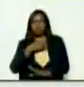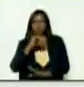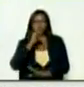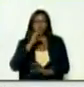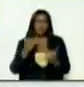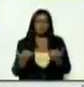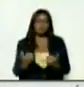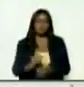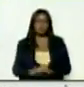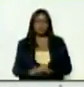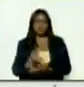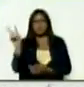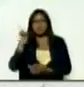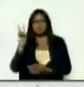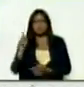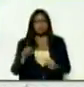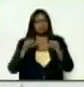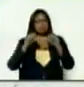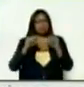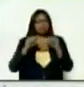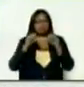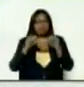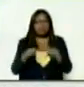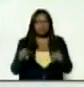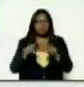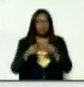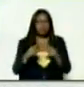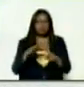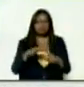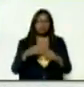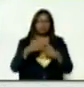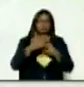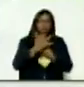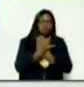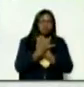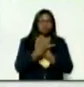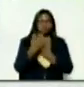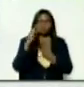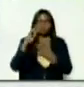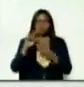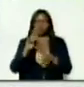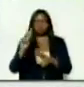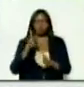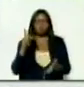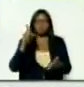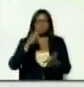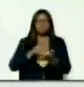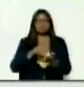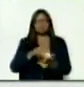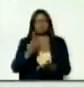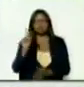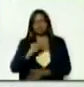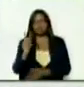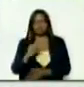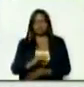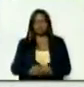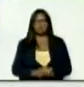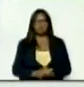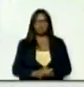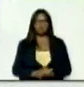anunció venezuela mantiene la situación de no clase presencial